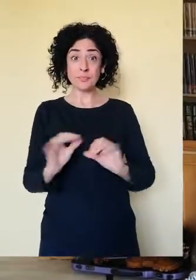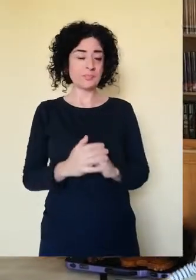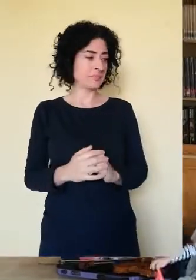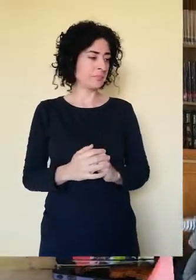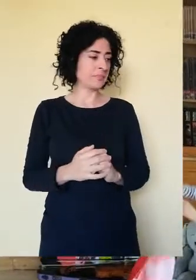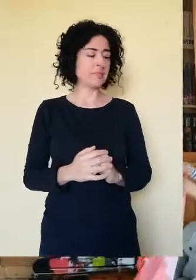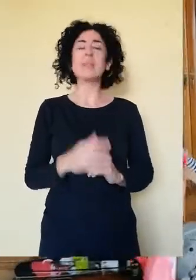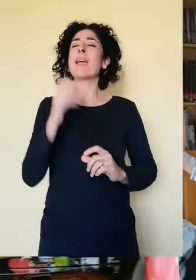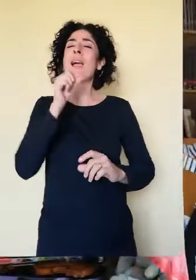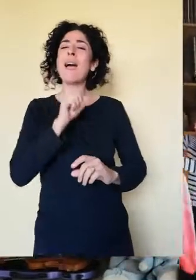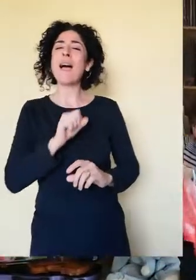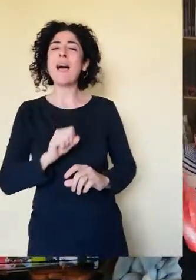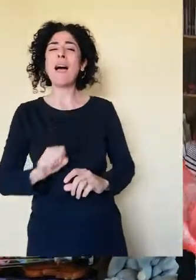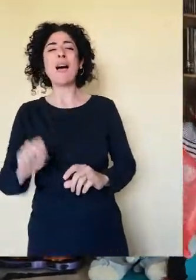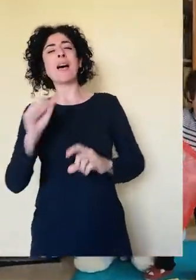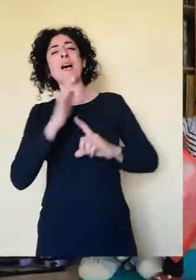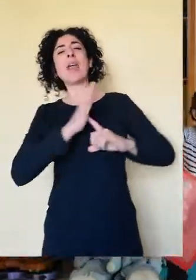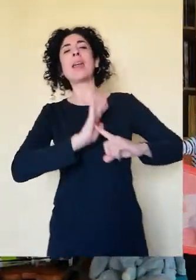¿Preparados? ¿Ya?